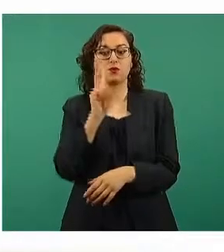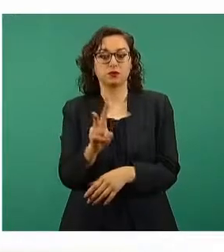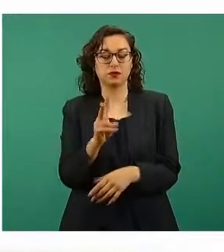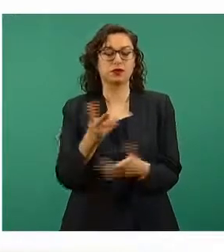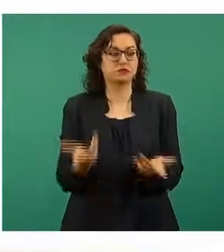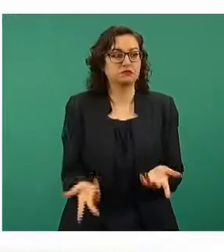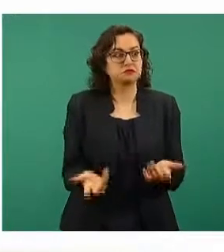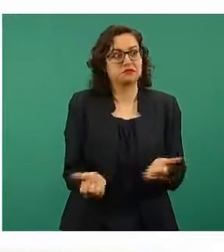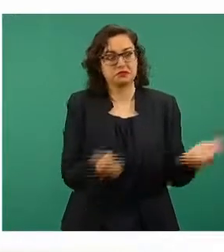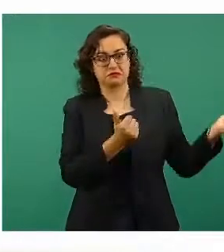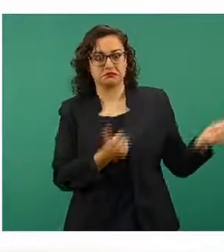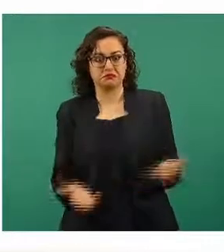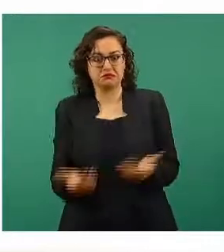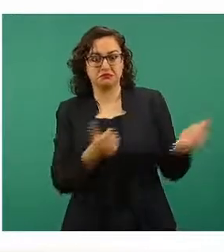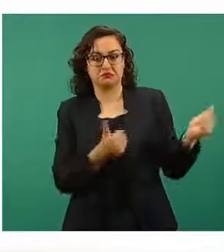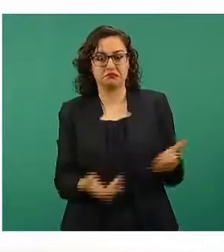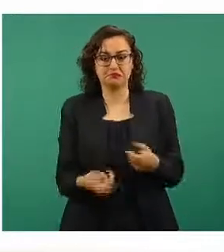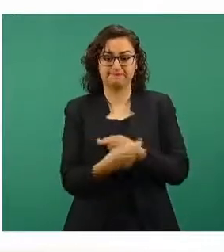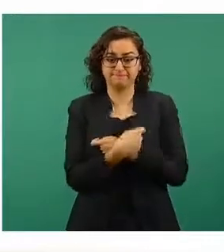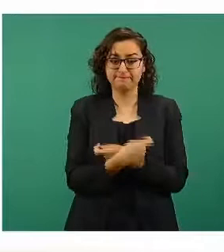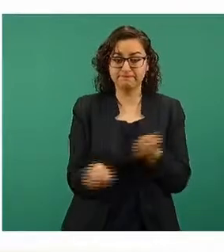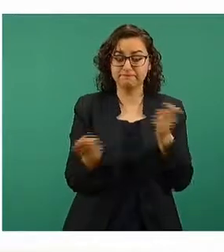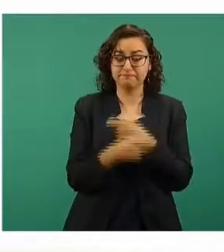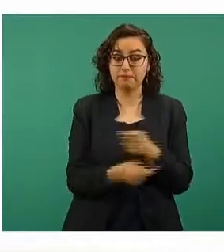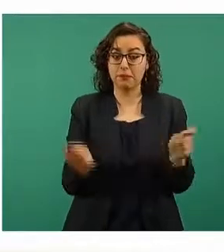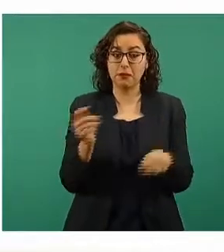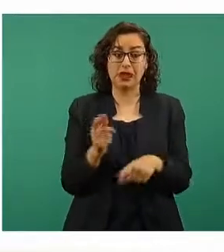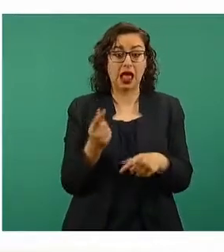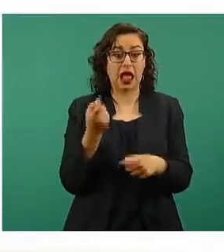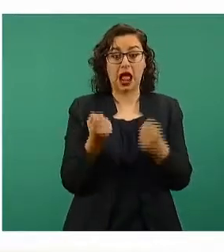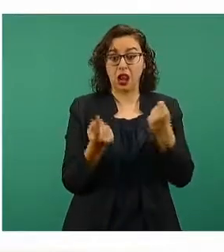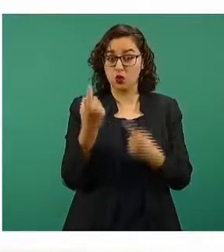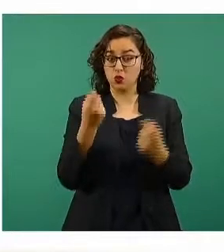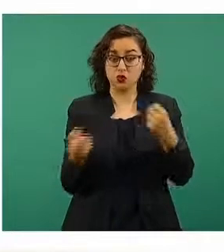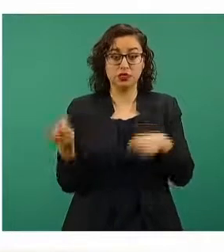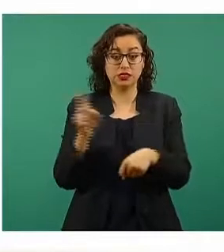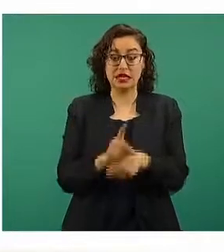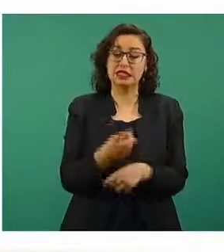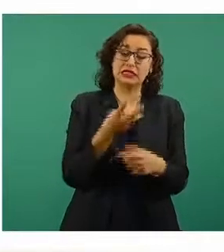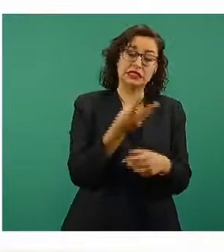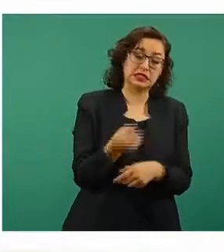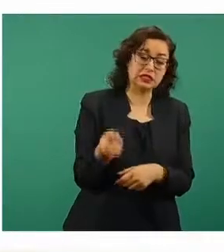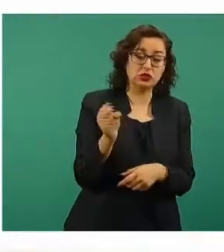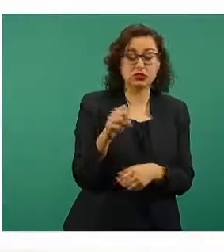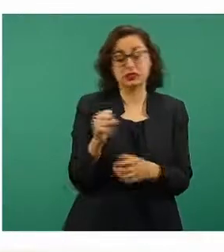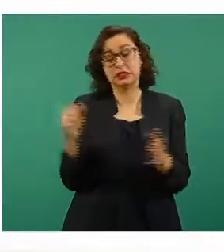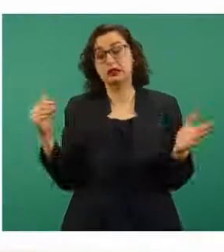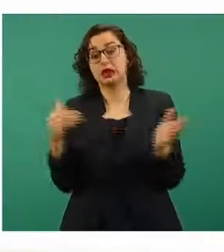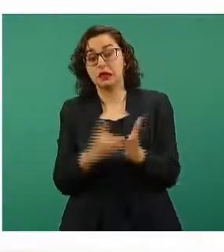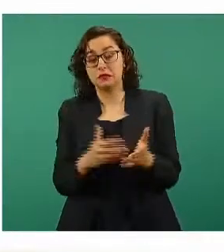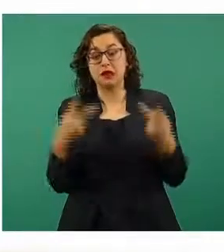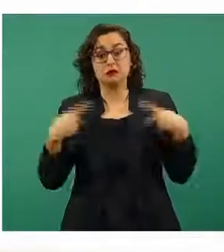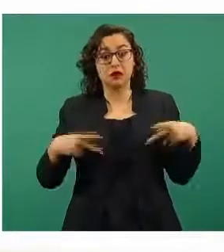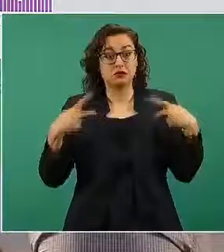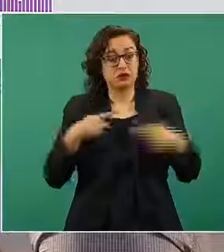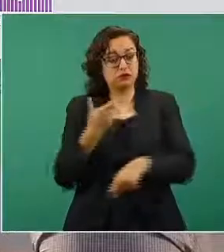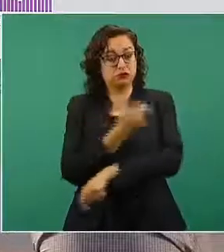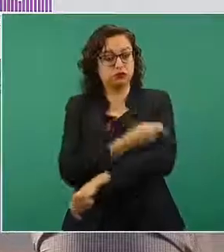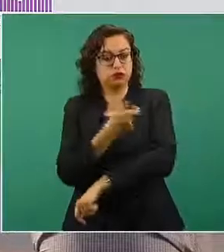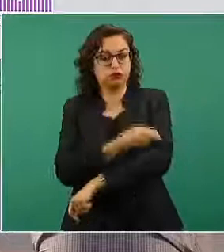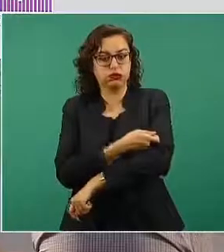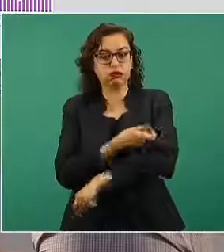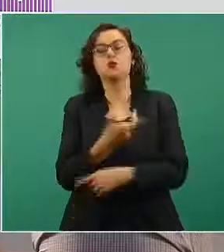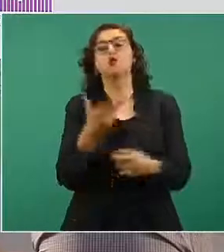hemos tenido 360,000 dosis de vacuna, un poco más de 360,000, y esto se logra principalmente cuando acaban de llegar